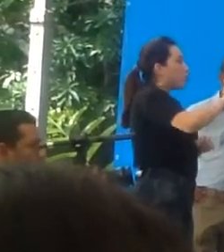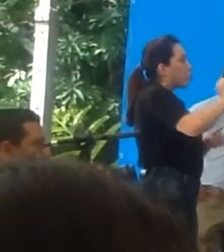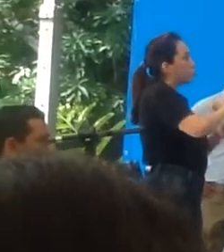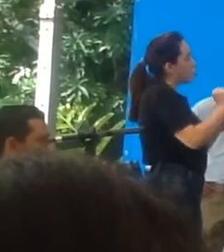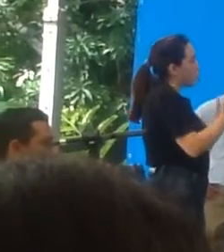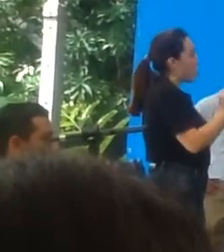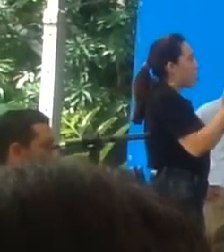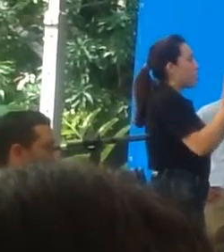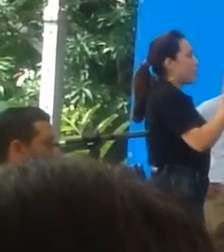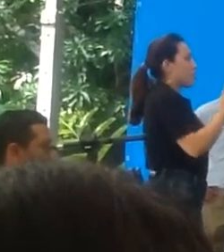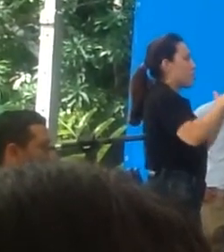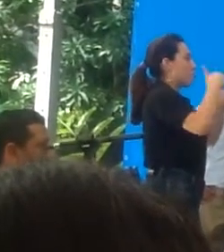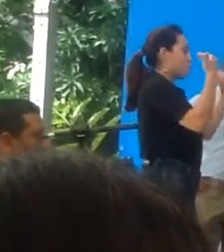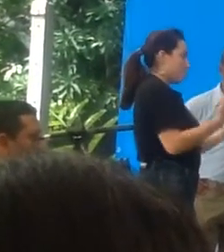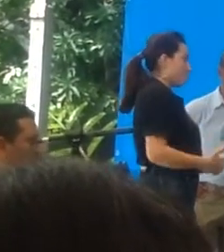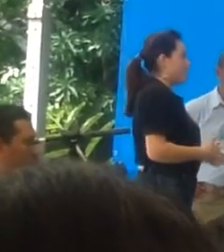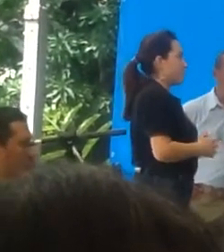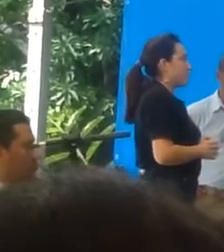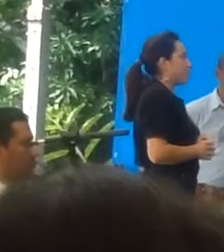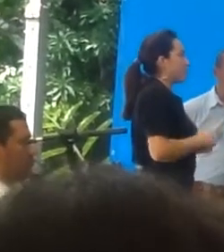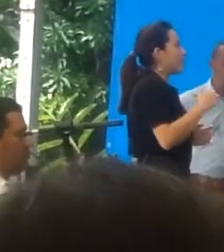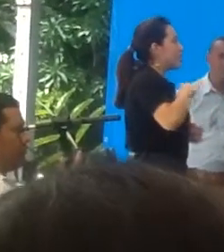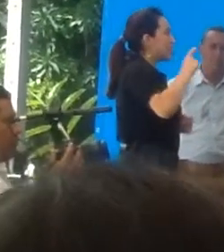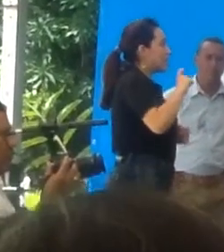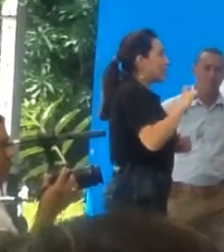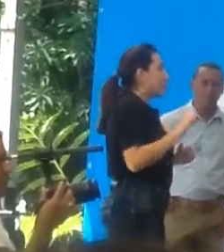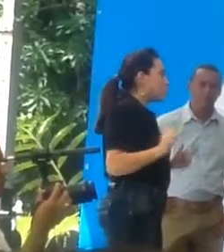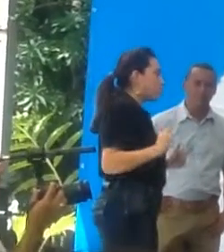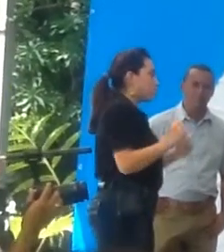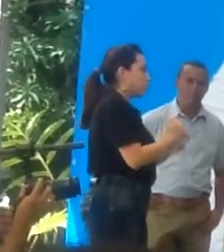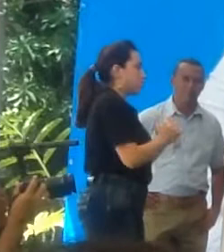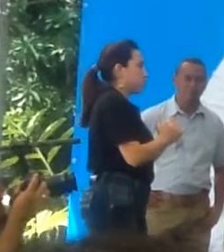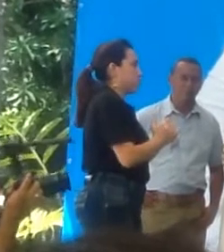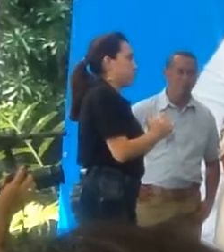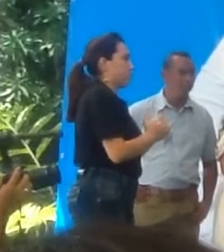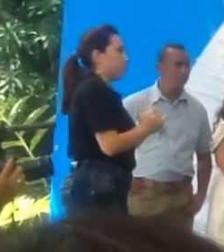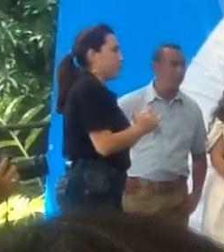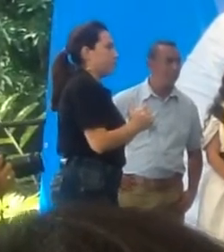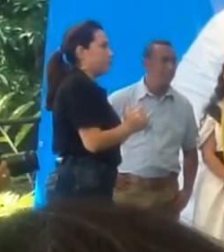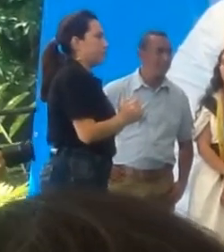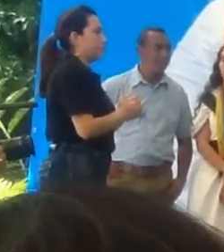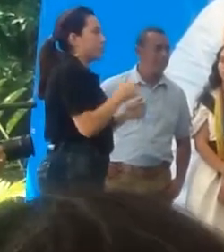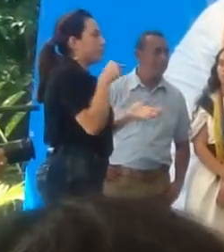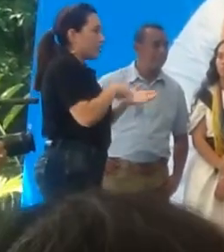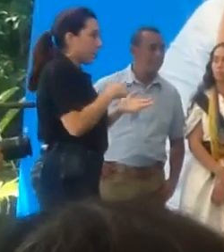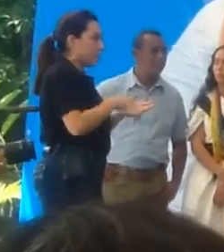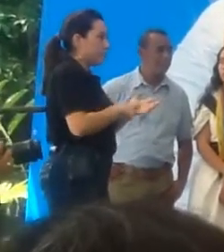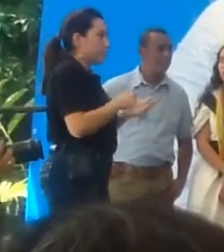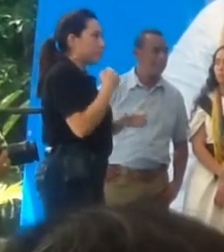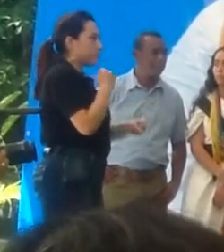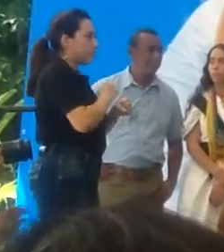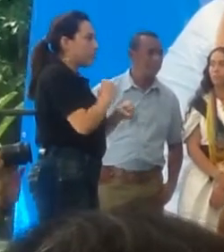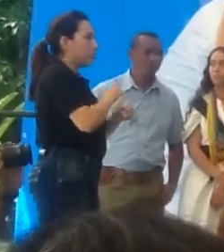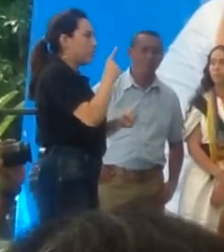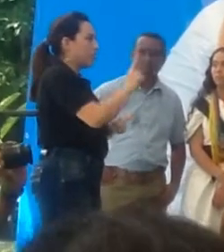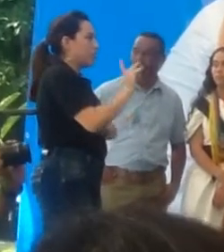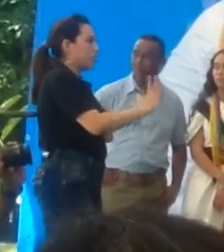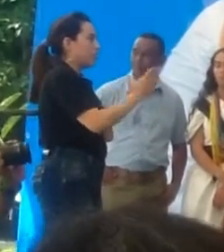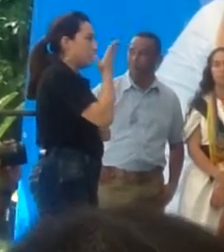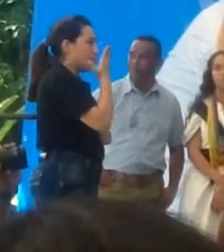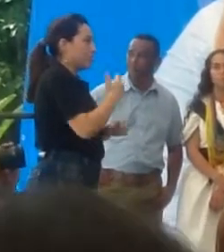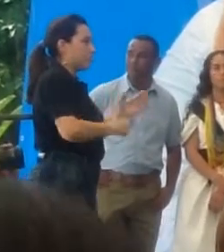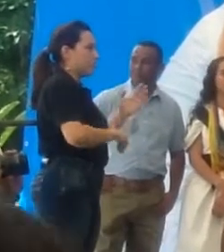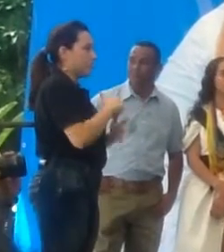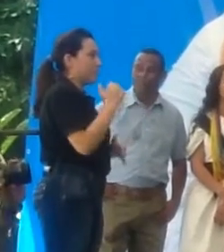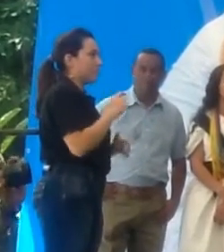los discapacitados que requieren de ese acompañamiento, y esa es la tarea que tendrá que emprender, en la que